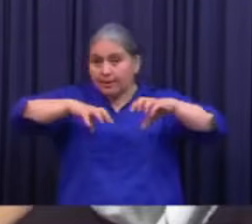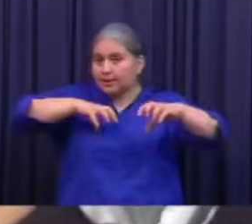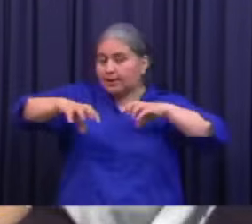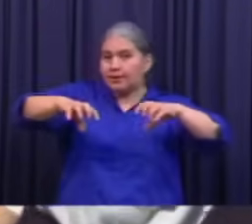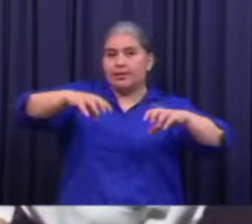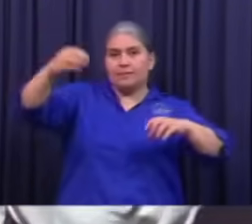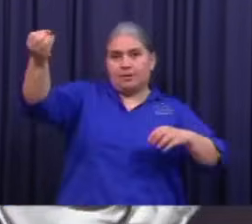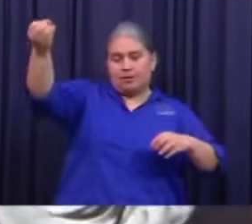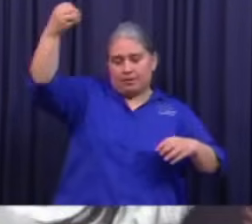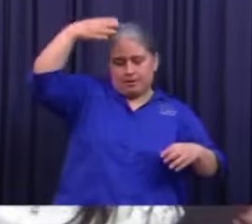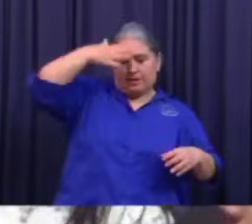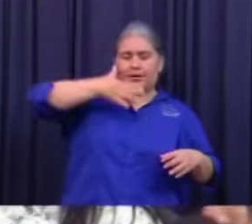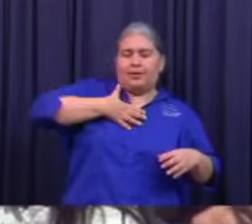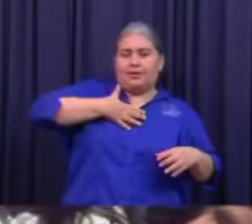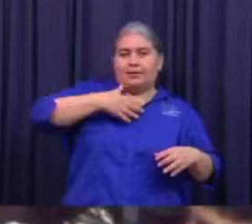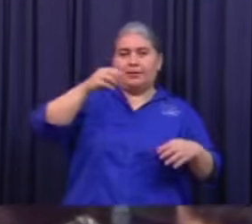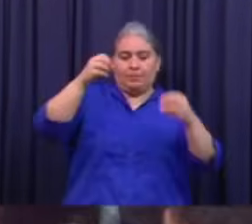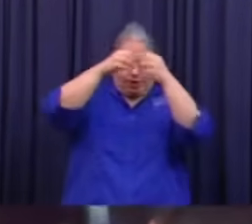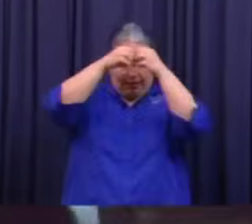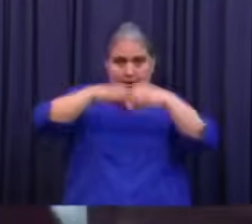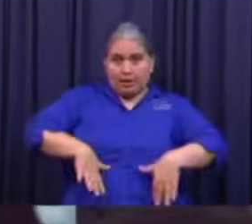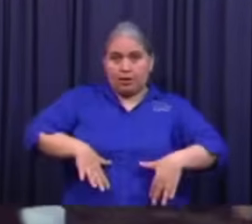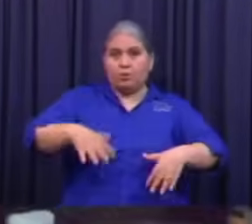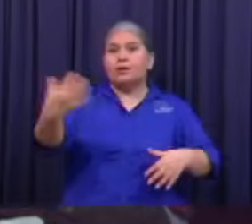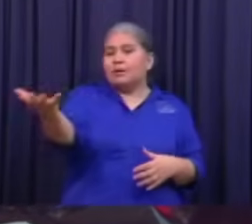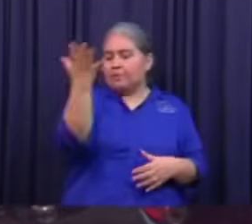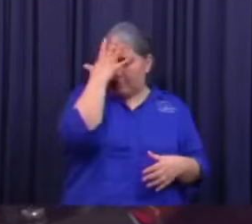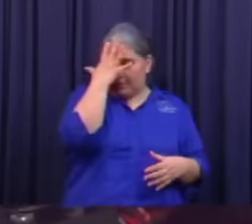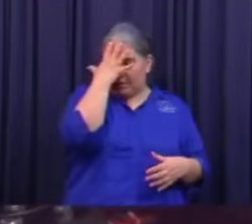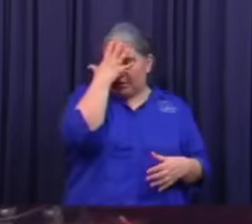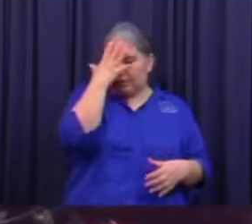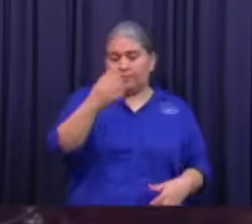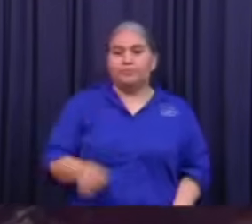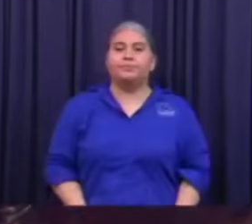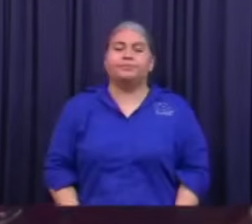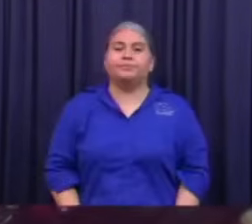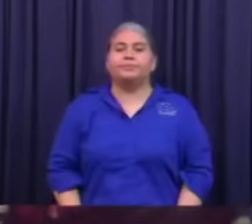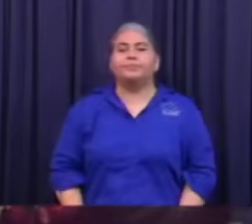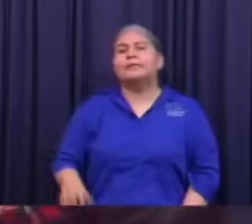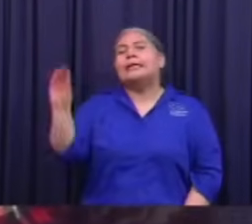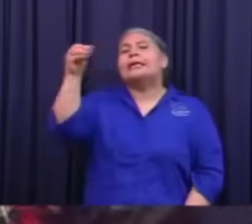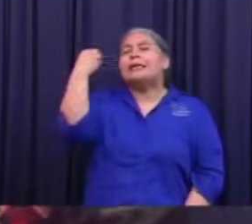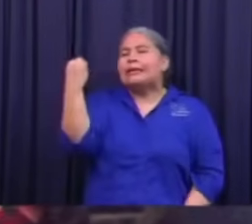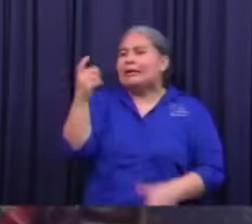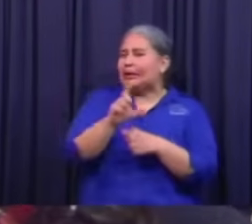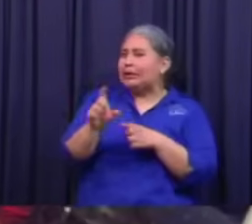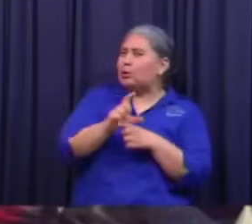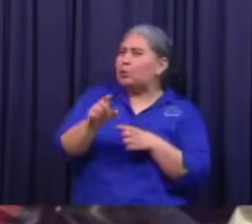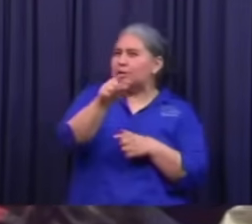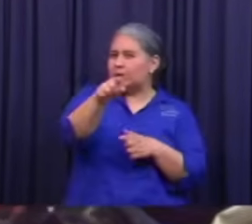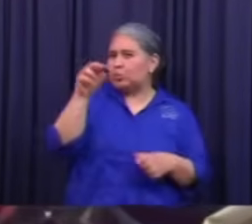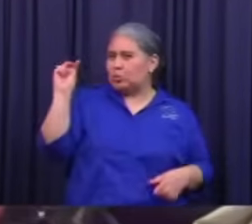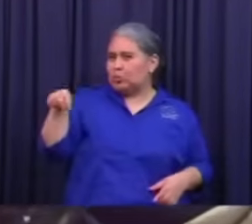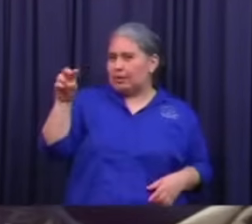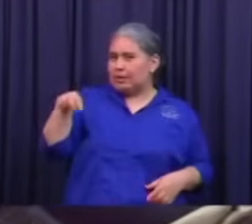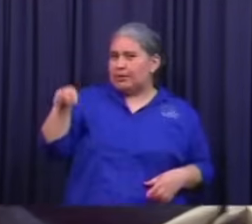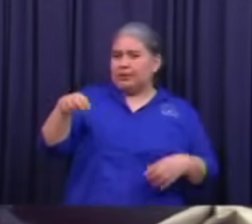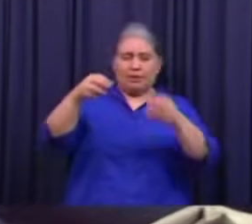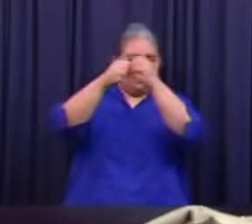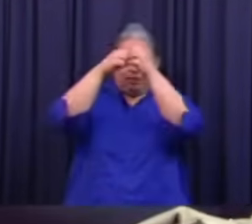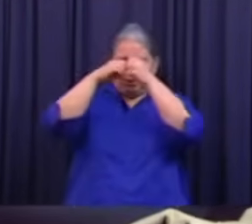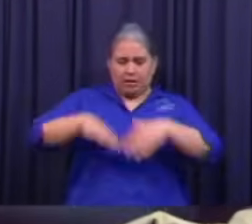entonces por eso vuelvo otra vez a la carga Qué cosas necesitas derrotar en